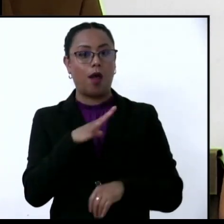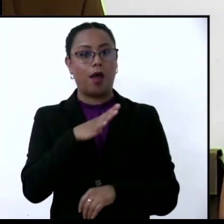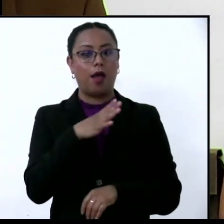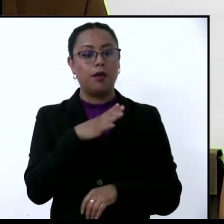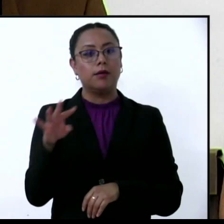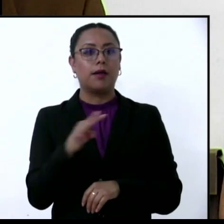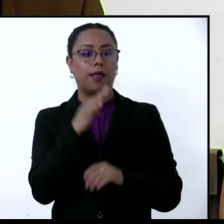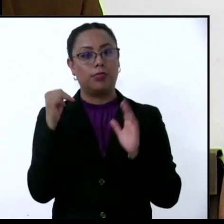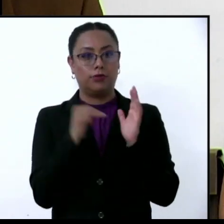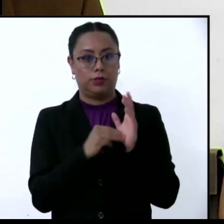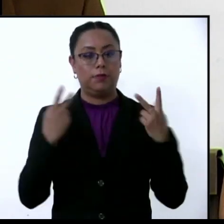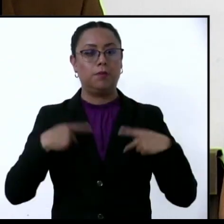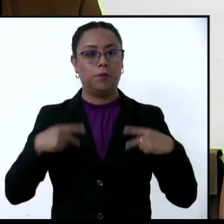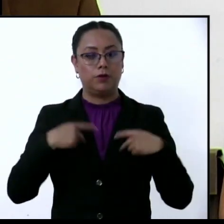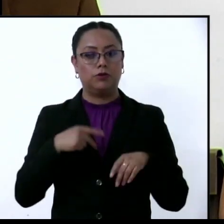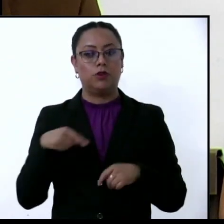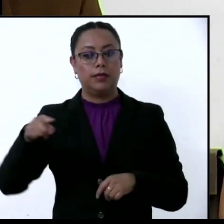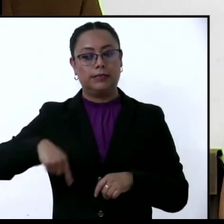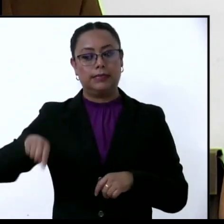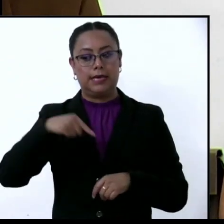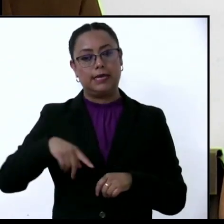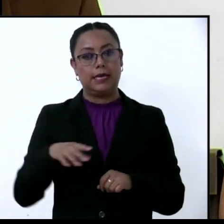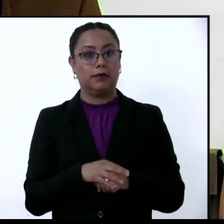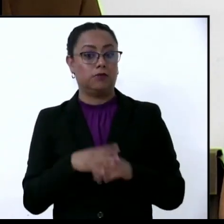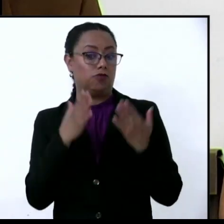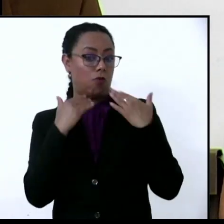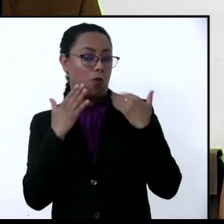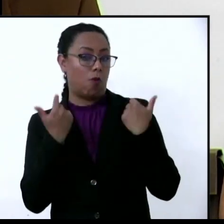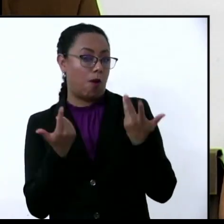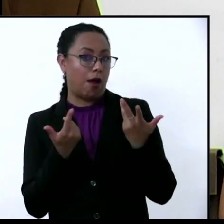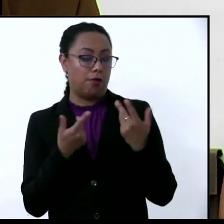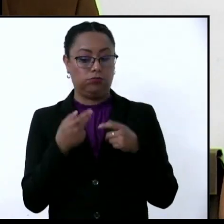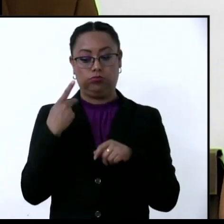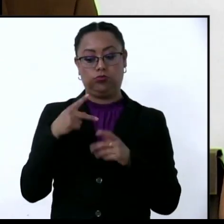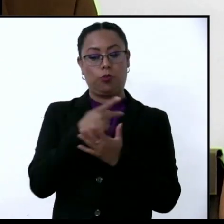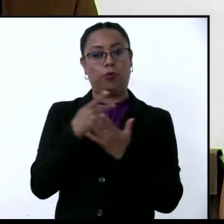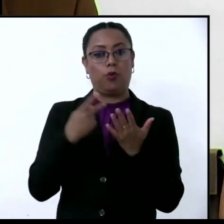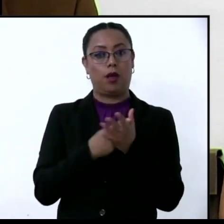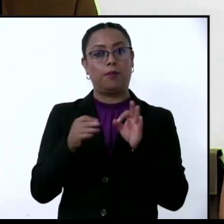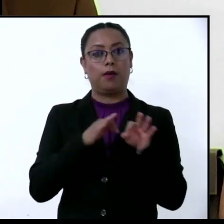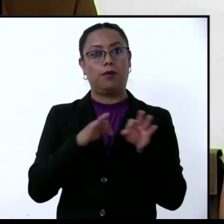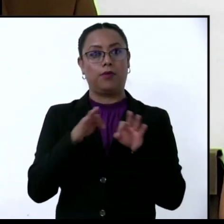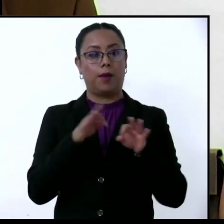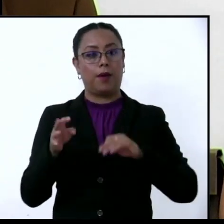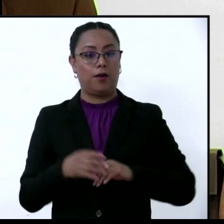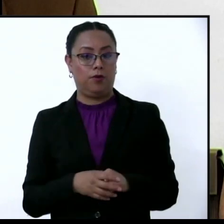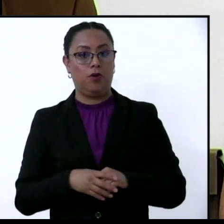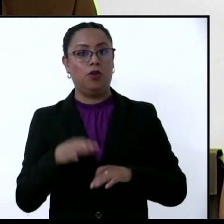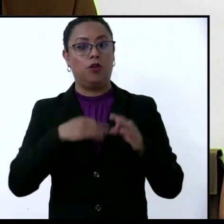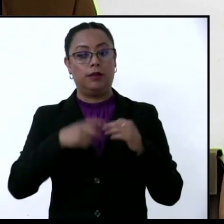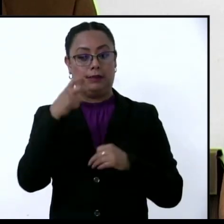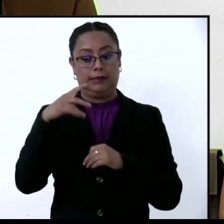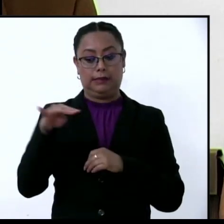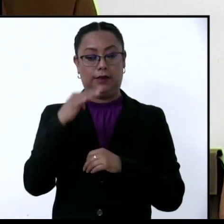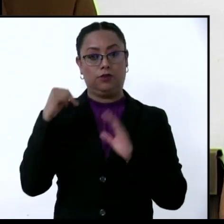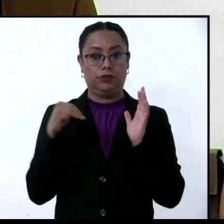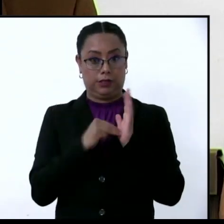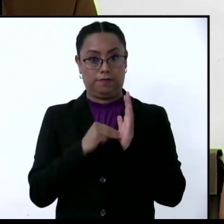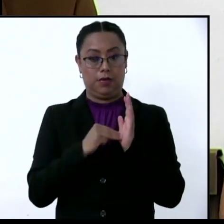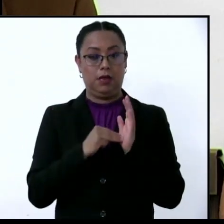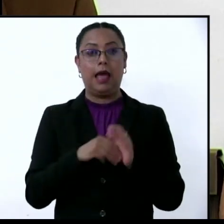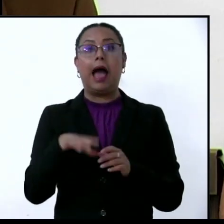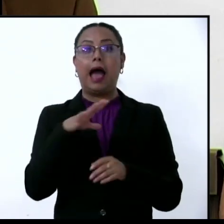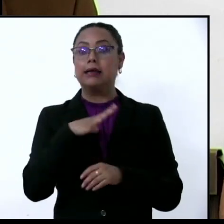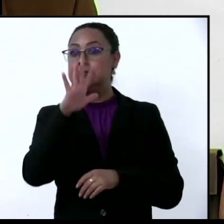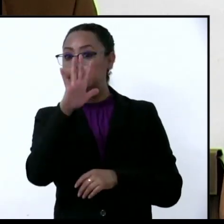14.000 personas quienes formaban parte de este programa de trabajo. De esas 14.000 personas,